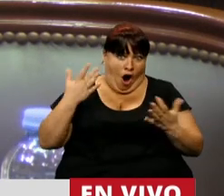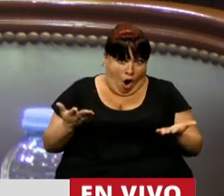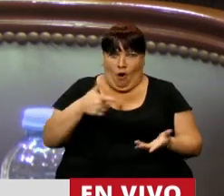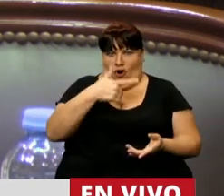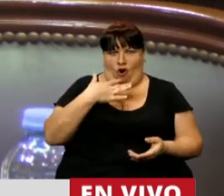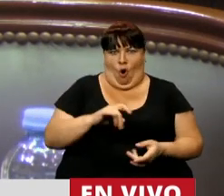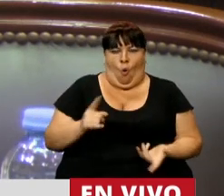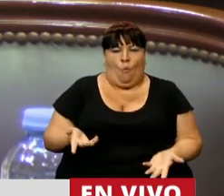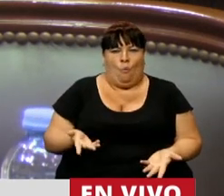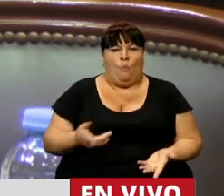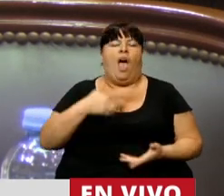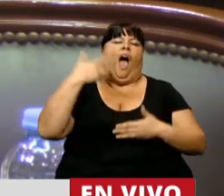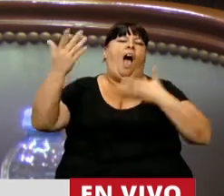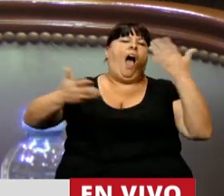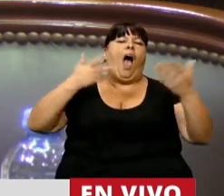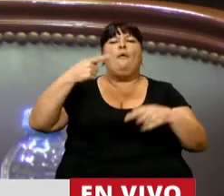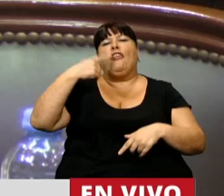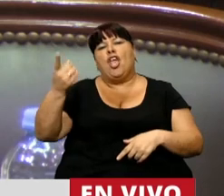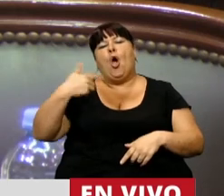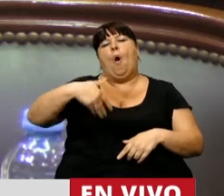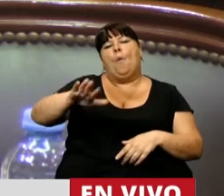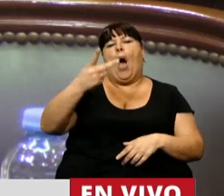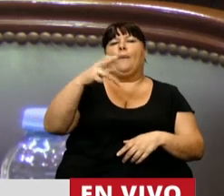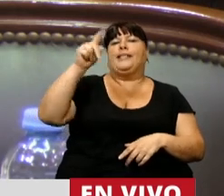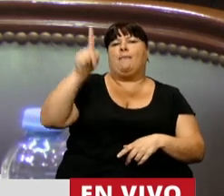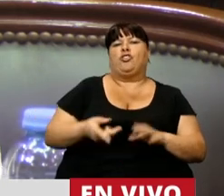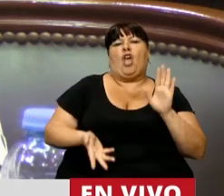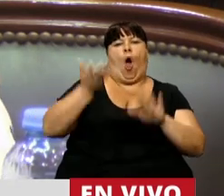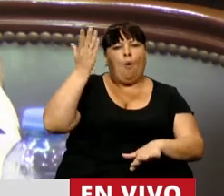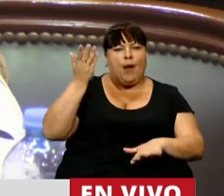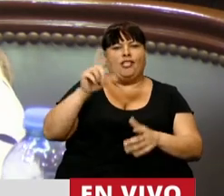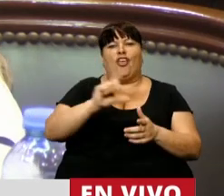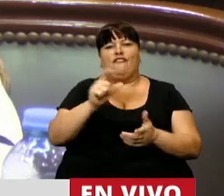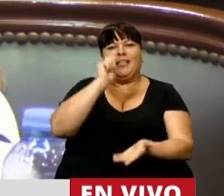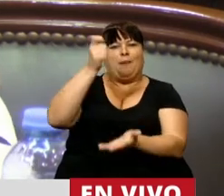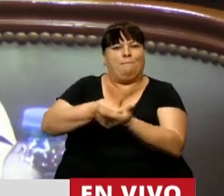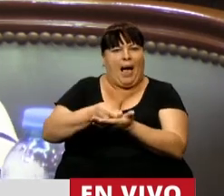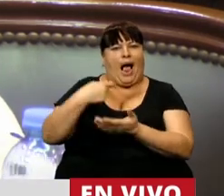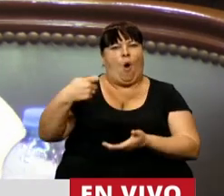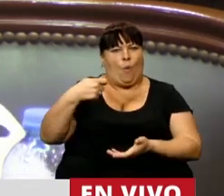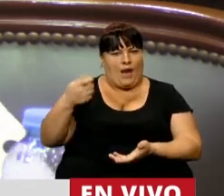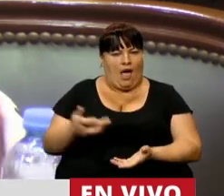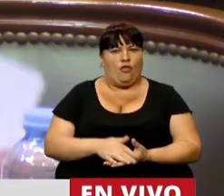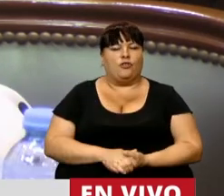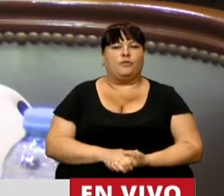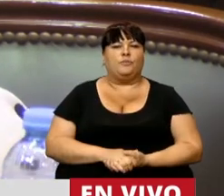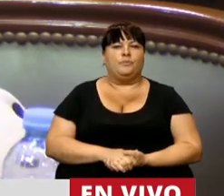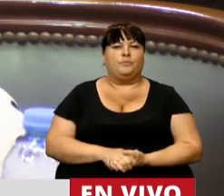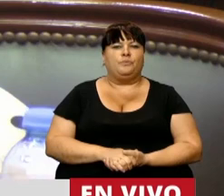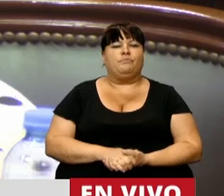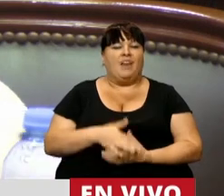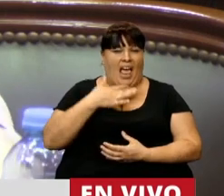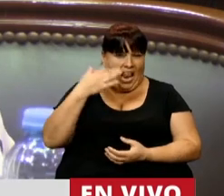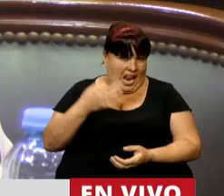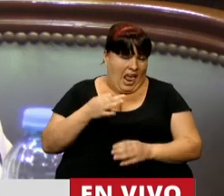incumplida, donde dijo y se llenó la boca diciendo que iba a ser un 20% de aumento en la recomposición de las jubilaciones, algo